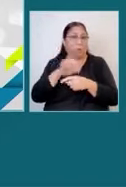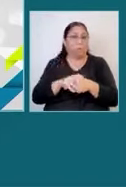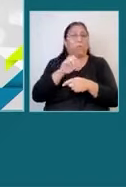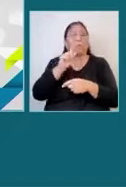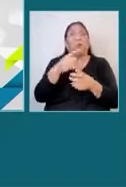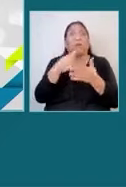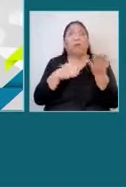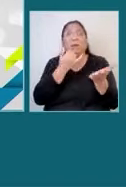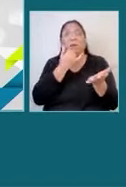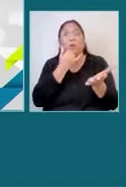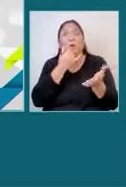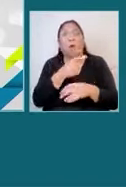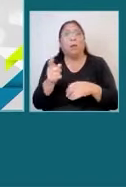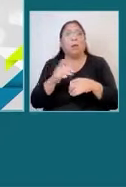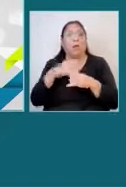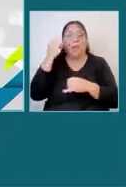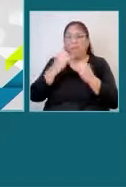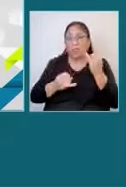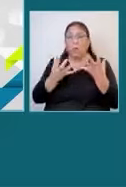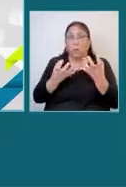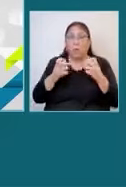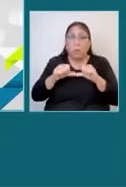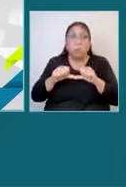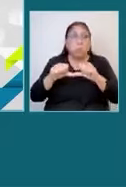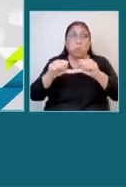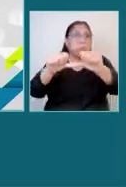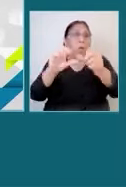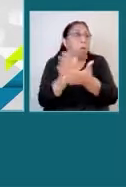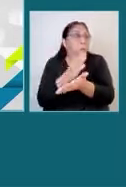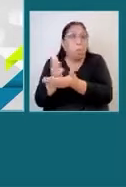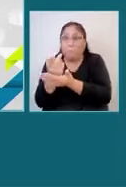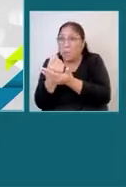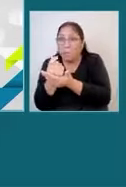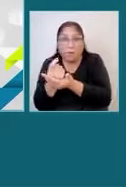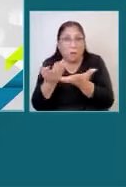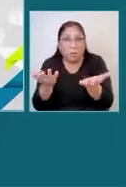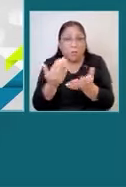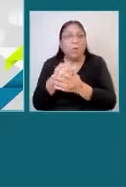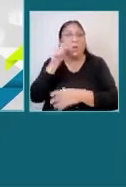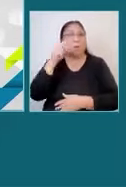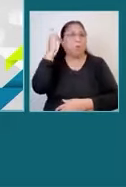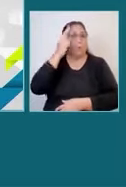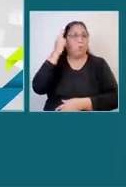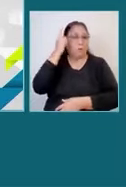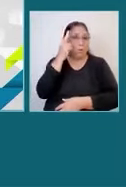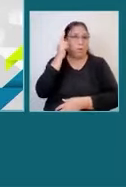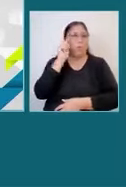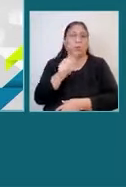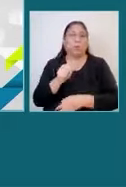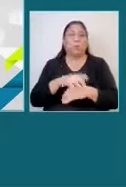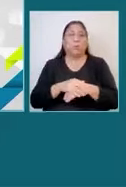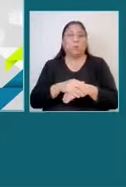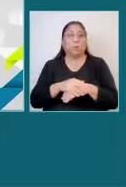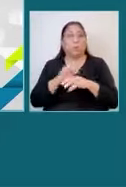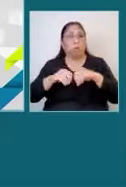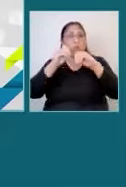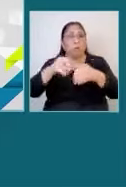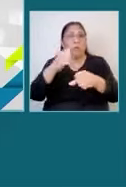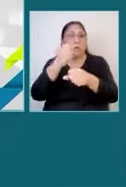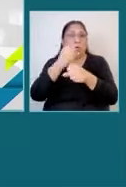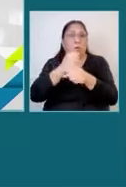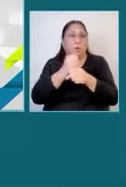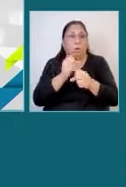que luego, cuando querían seguir creciendo, no habían fondos disponibles, y por ello es que se ha desarrollado el